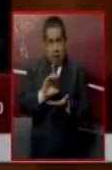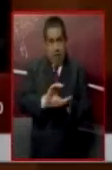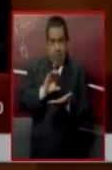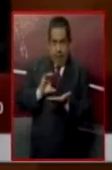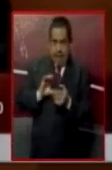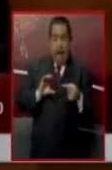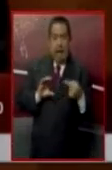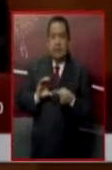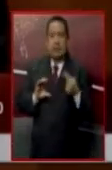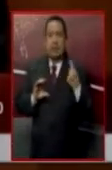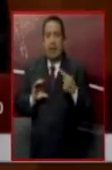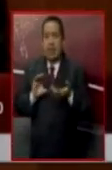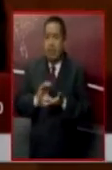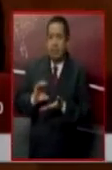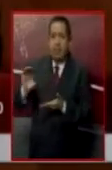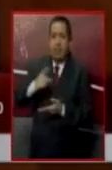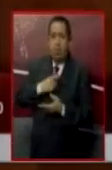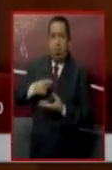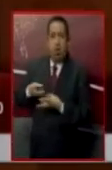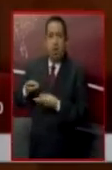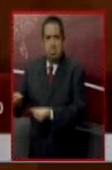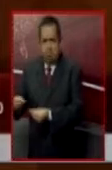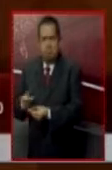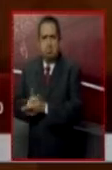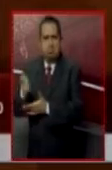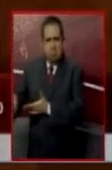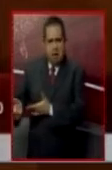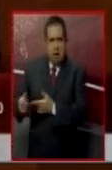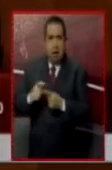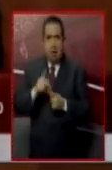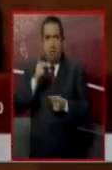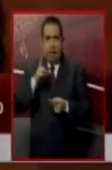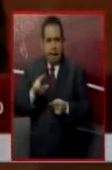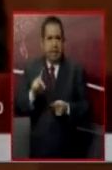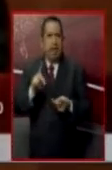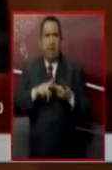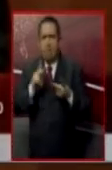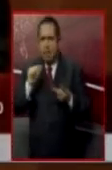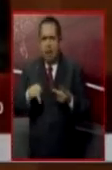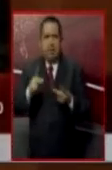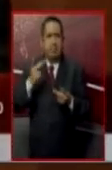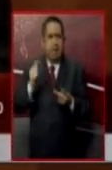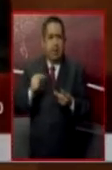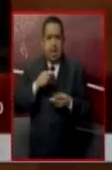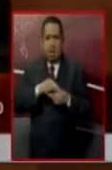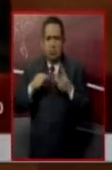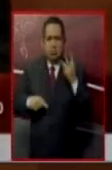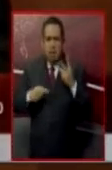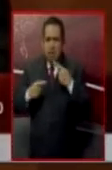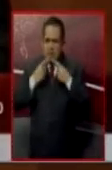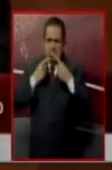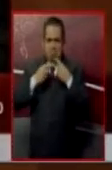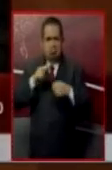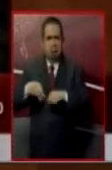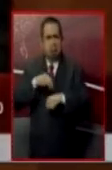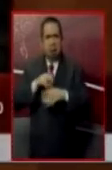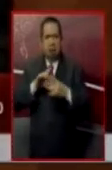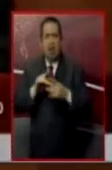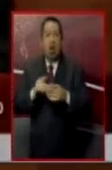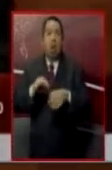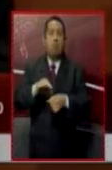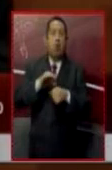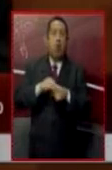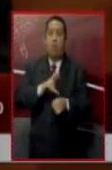deuda pública. Legisladores de los grupos parlamentarios del PRD, PAN y Partido del Trabajo presentaron también votos particulares